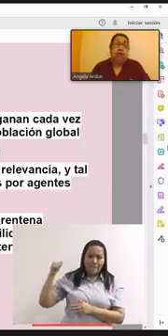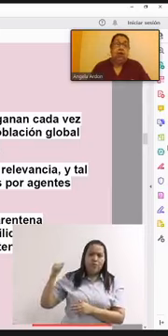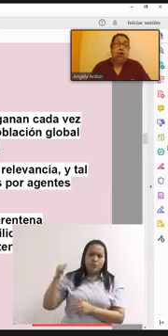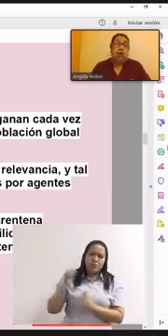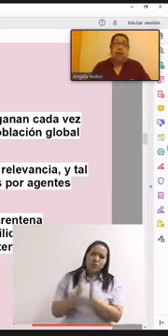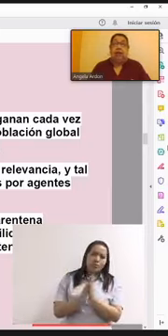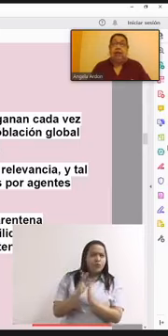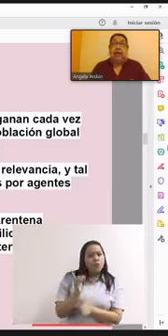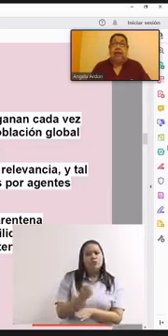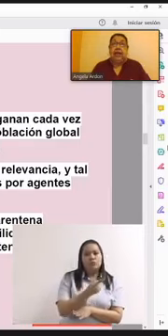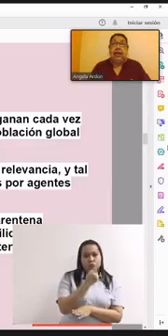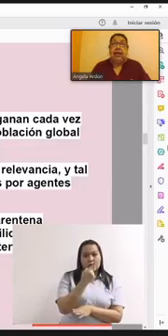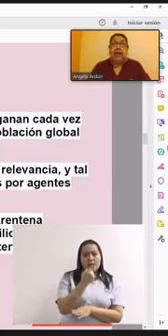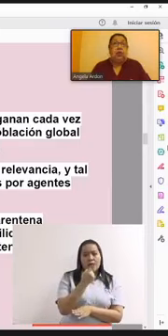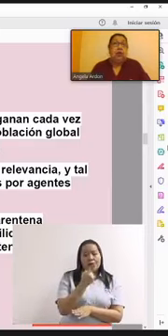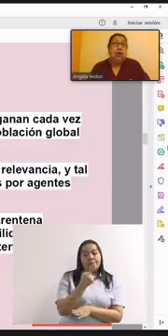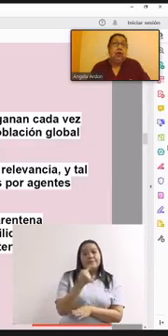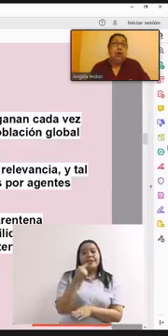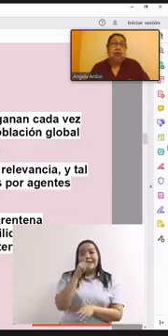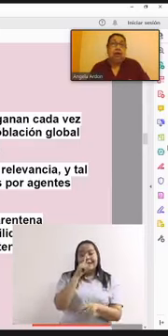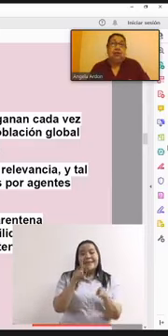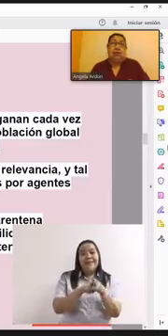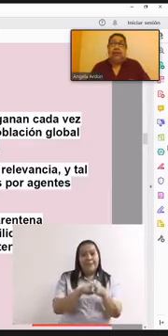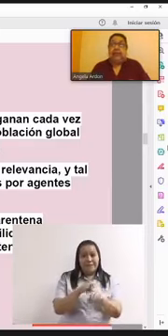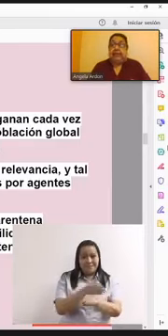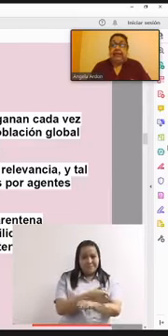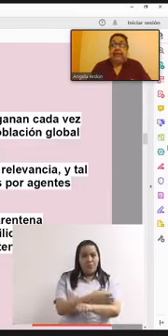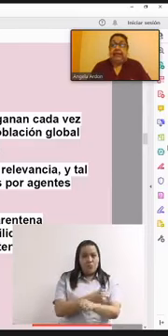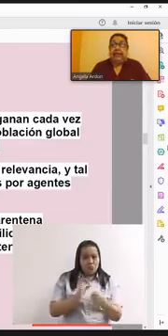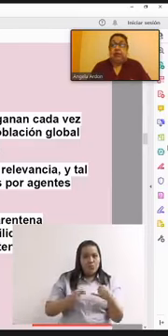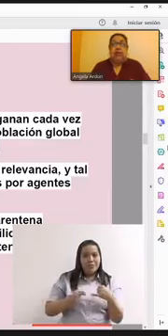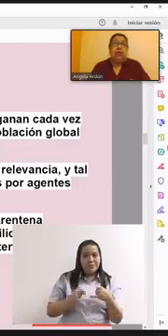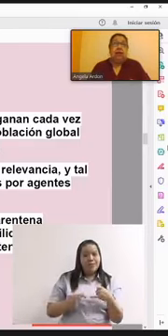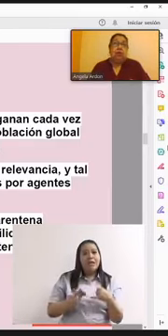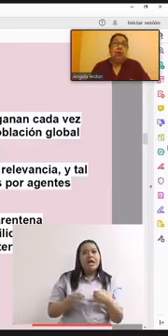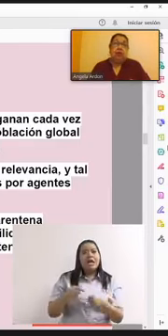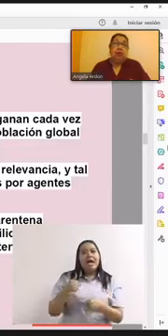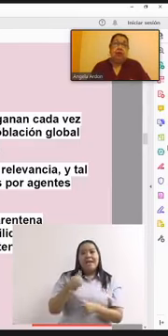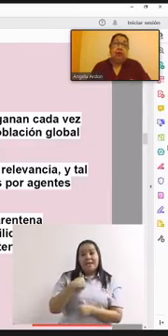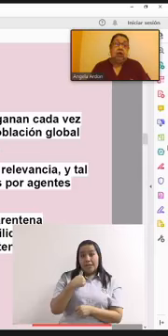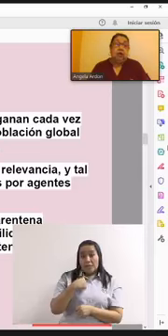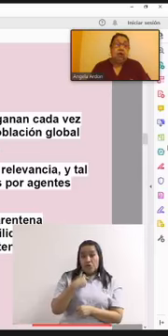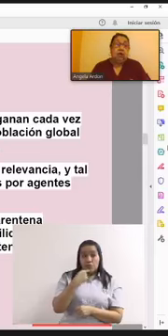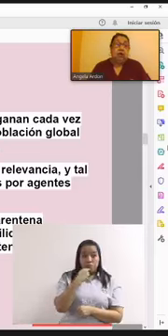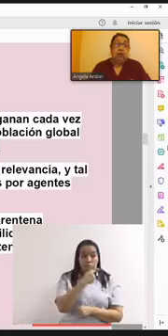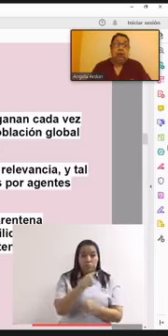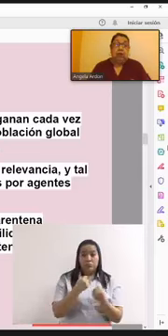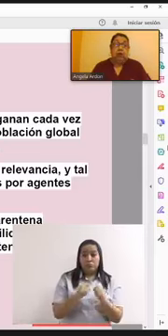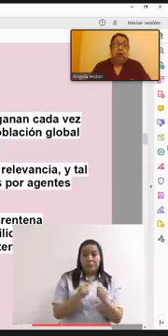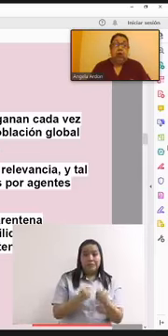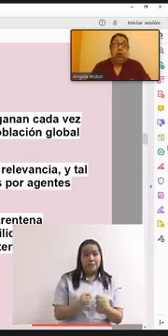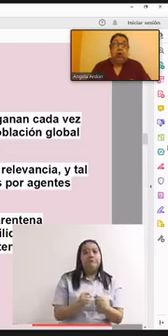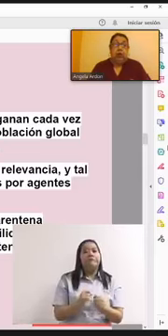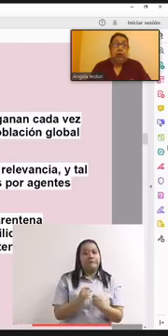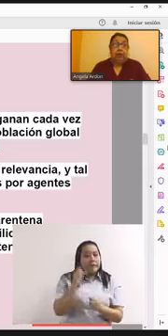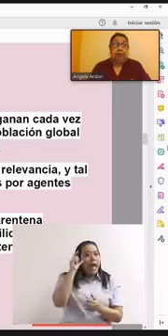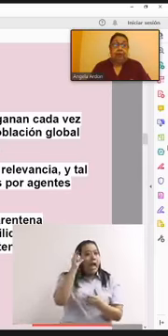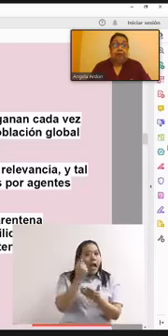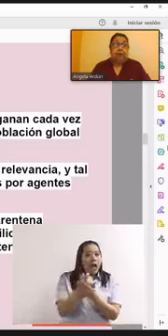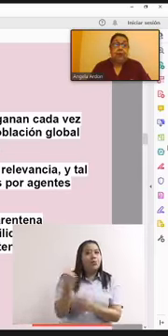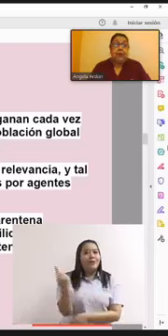trabajando como intérprete, y nunca se lo hicieron. Y creo que sí es muy importante ahora que todos nos lo hagamos. ¿Por